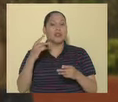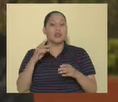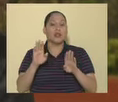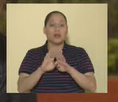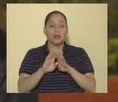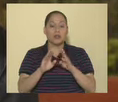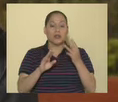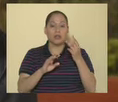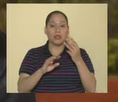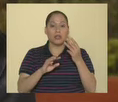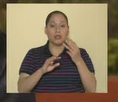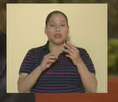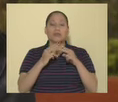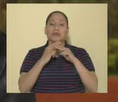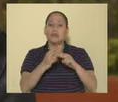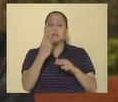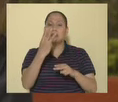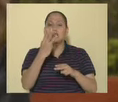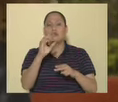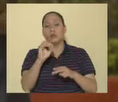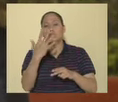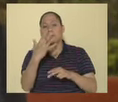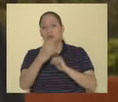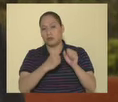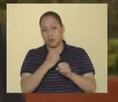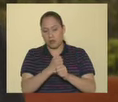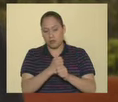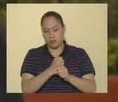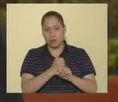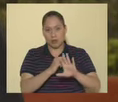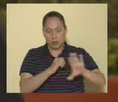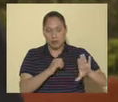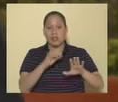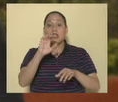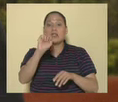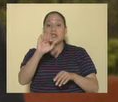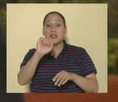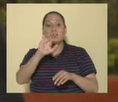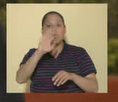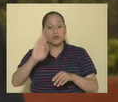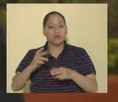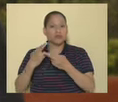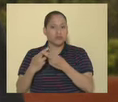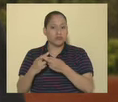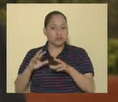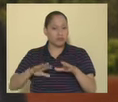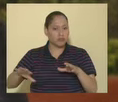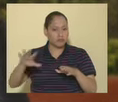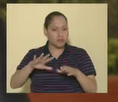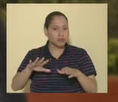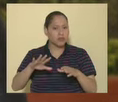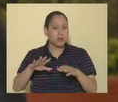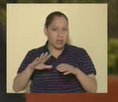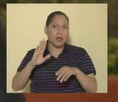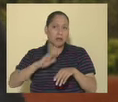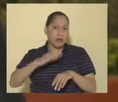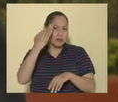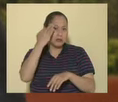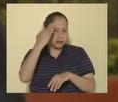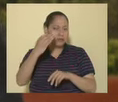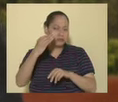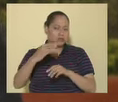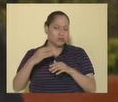de 3 a 5 años. El 60% restante dura más